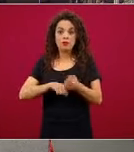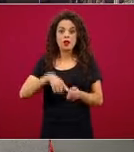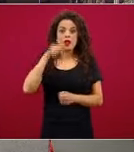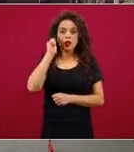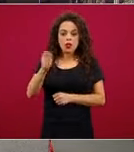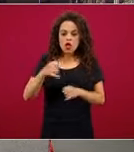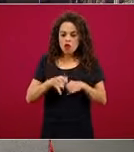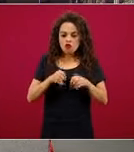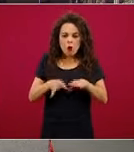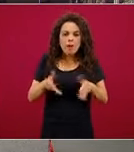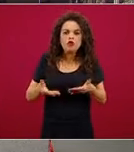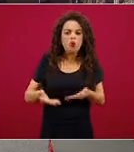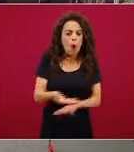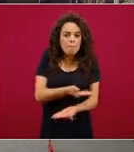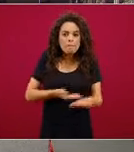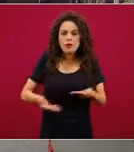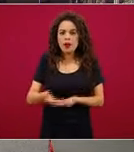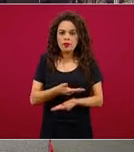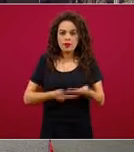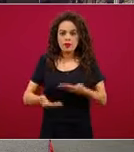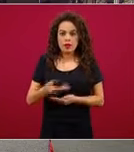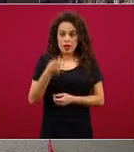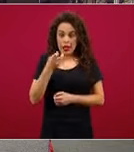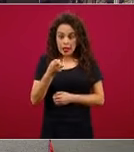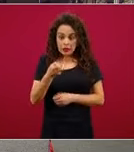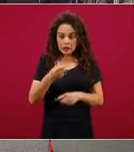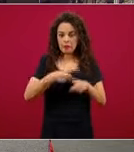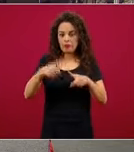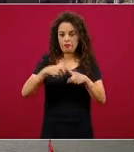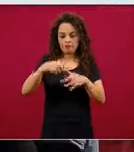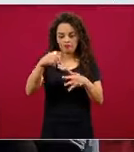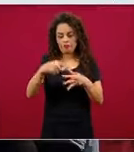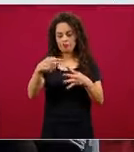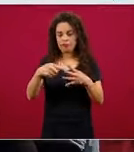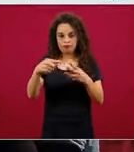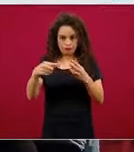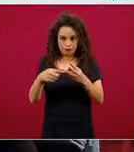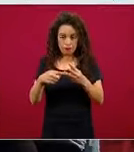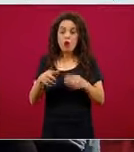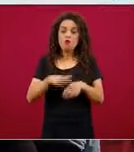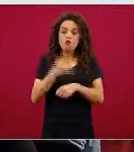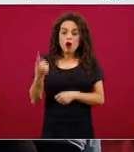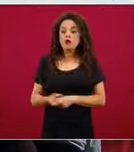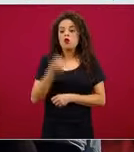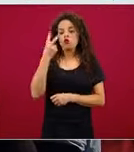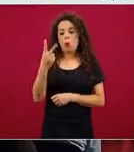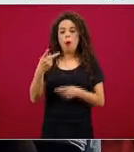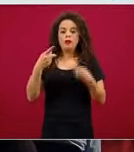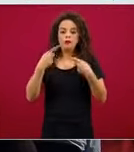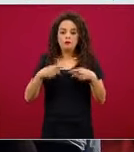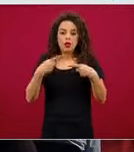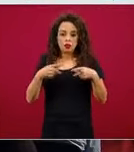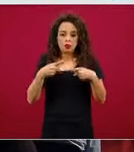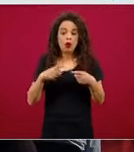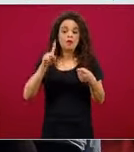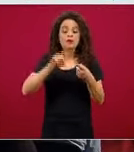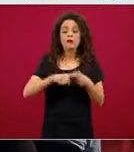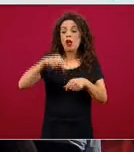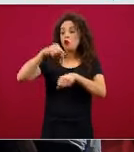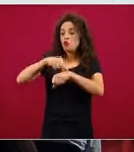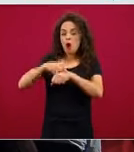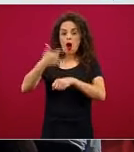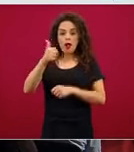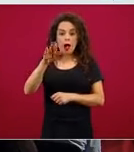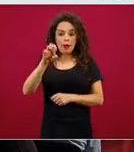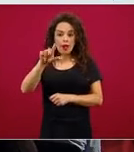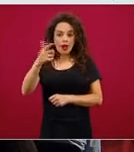de información. Todo este punto se debe a 2 personas, entre otros el doctor Gabriel García